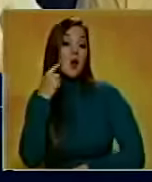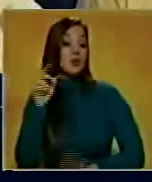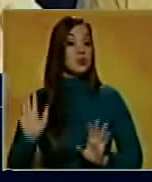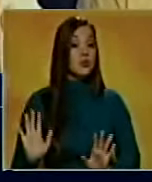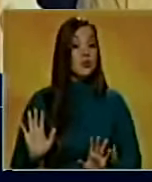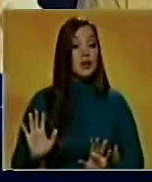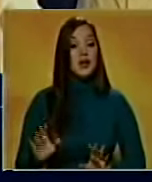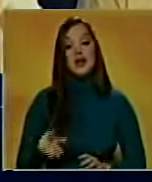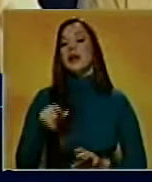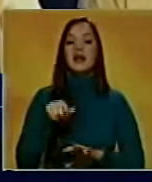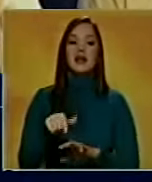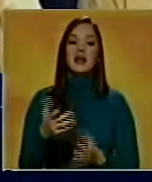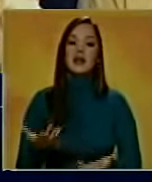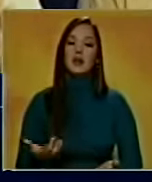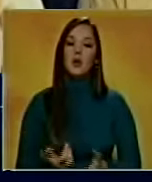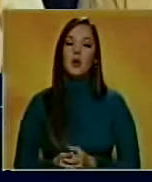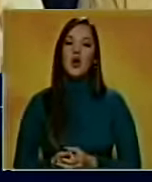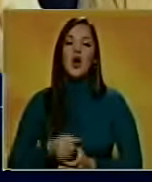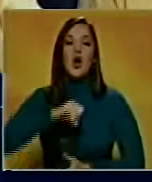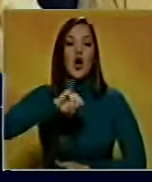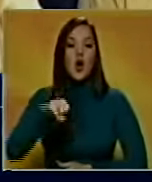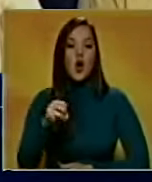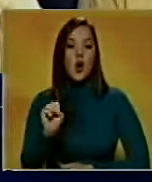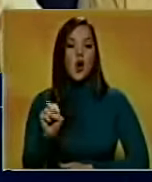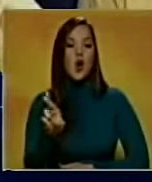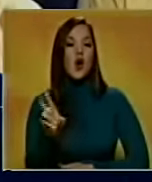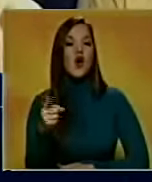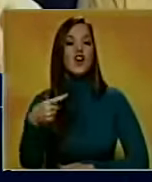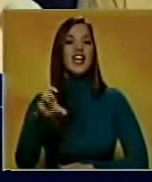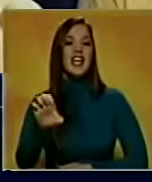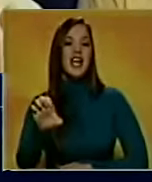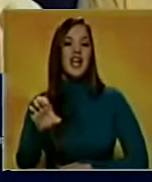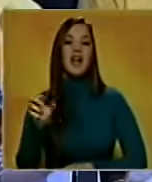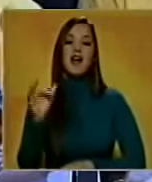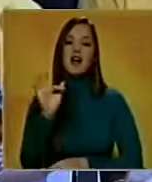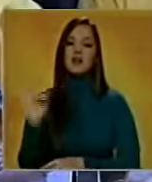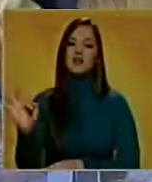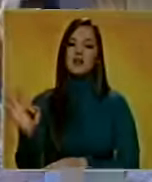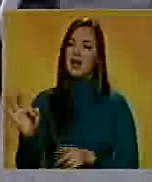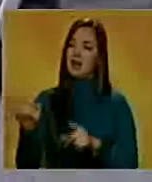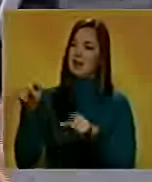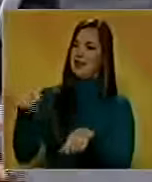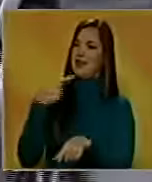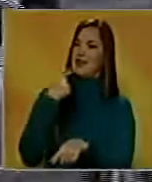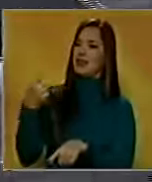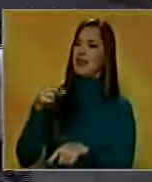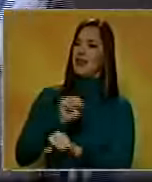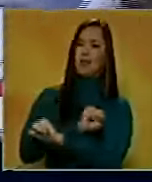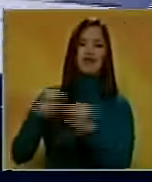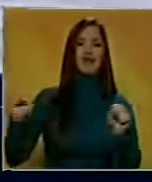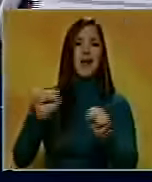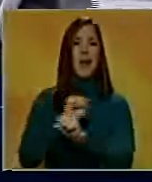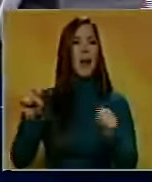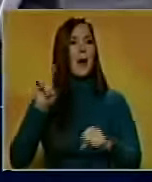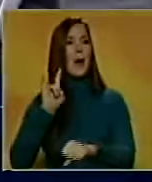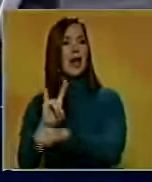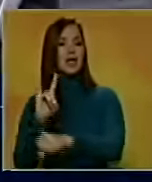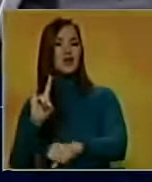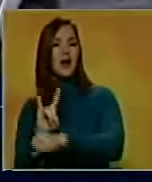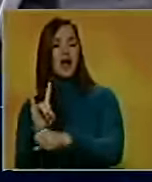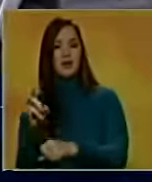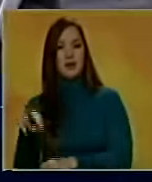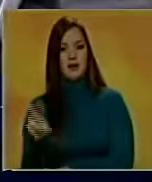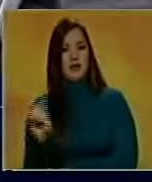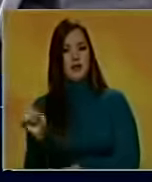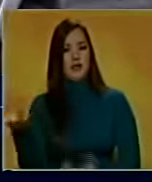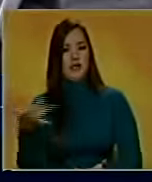de mundo, señores. Jorge Rodríguez cantando fraude en Venezuela. Guanipa pidió al Ejecutivo dejar a un lado esta